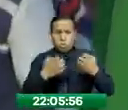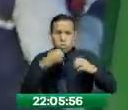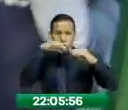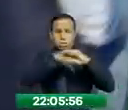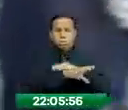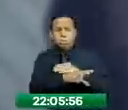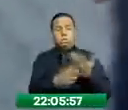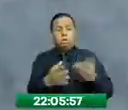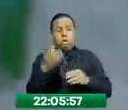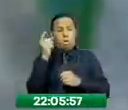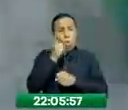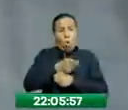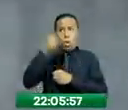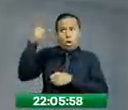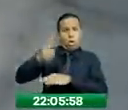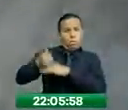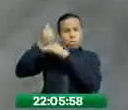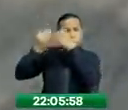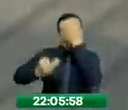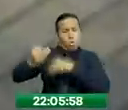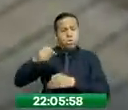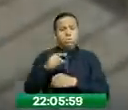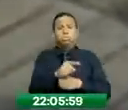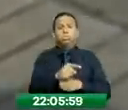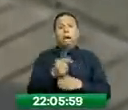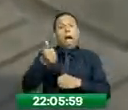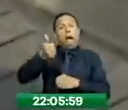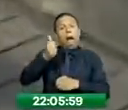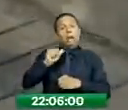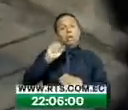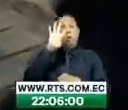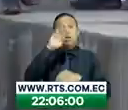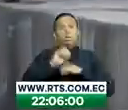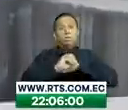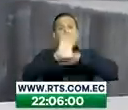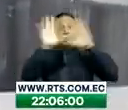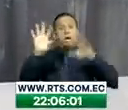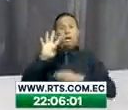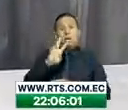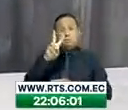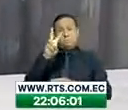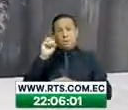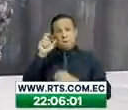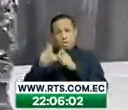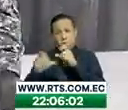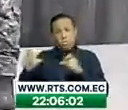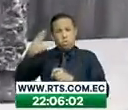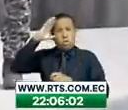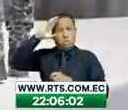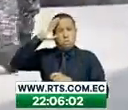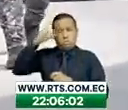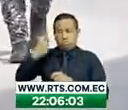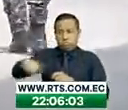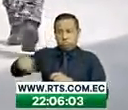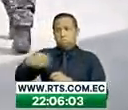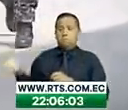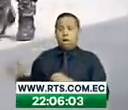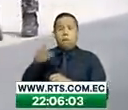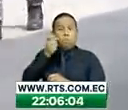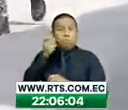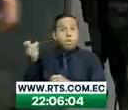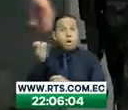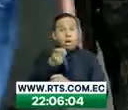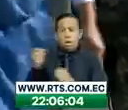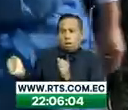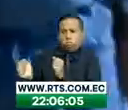desde las cuatro de la madrugada 90 agentes de la policía nacional respaldaron el accionar de los fiscales que